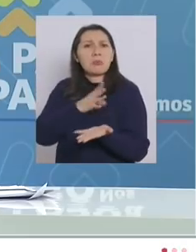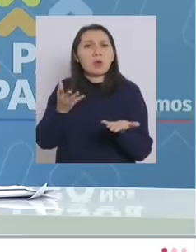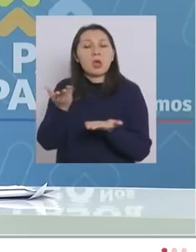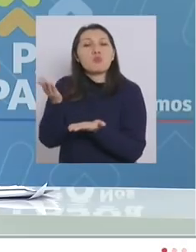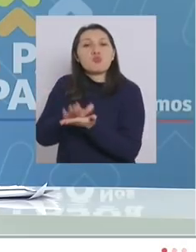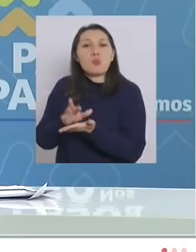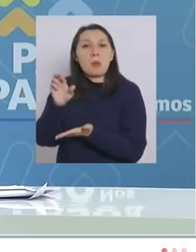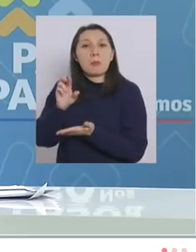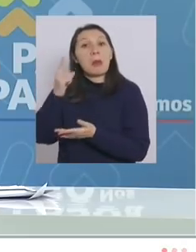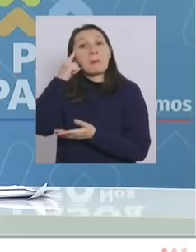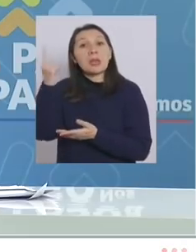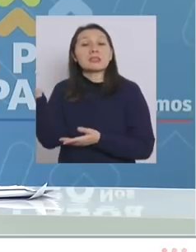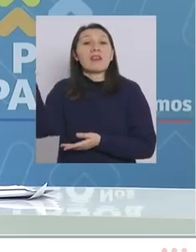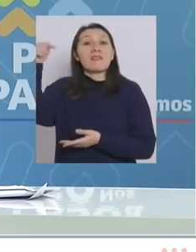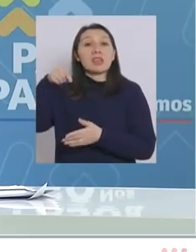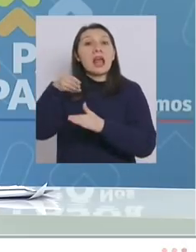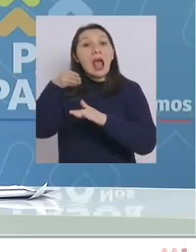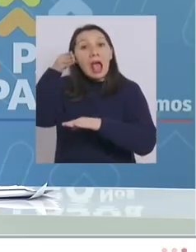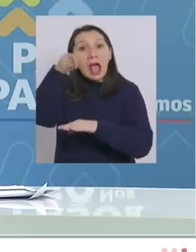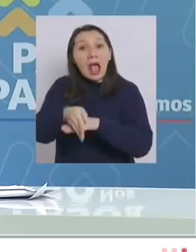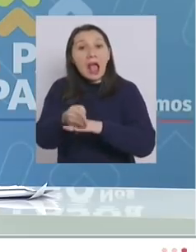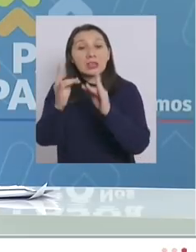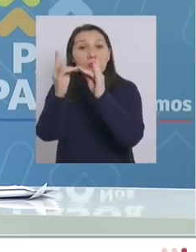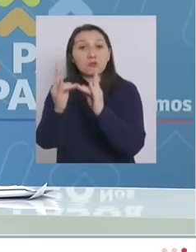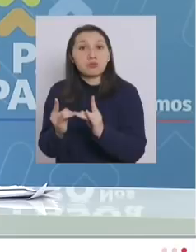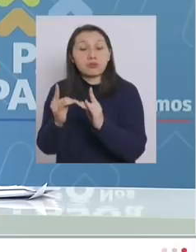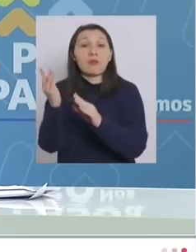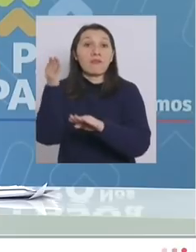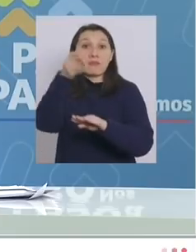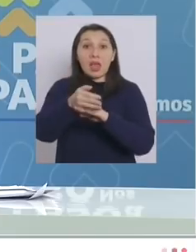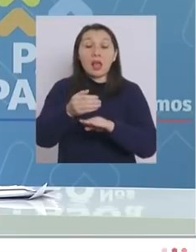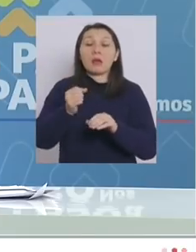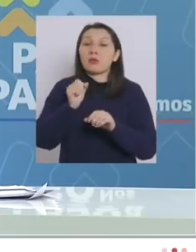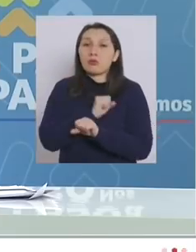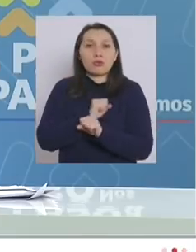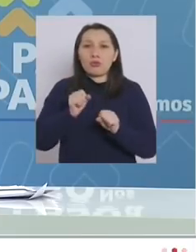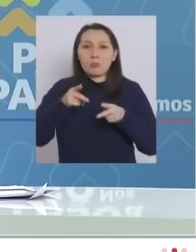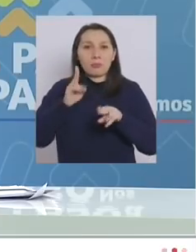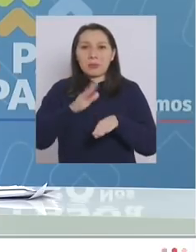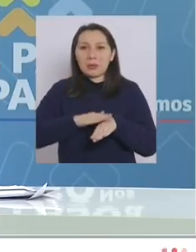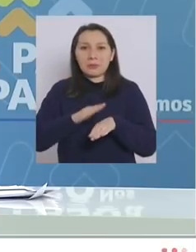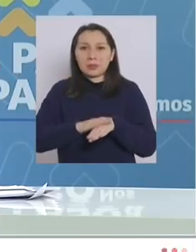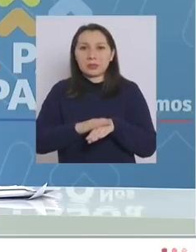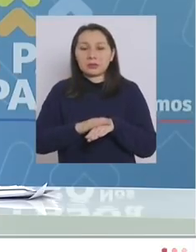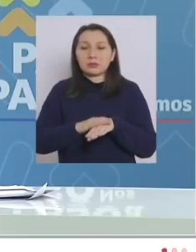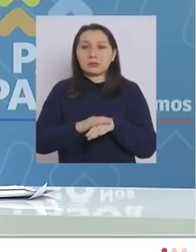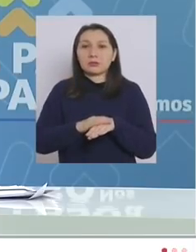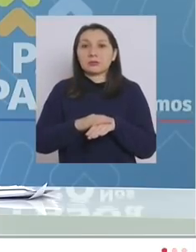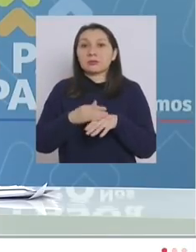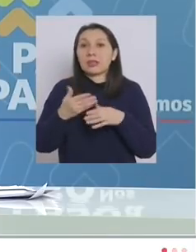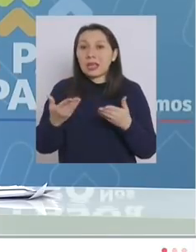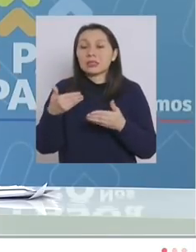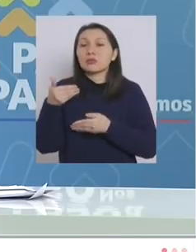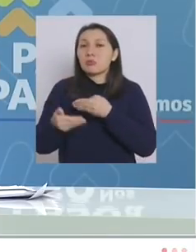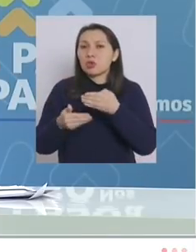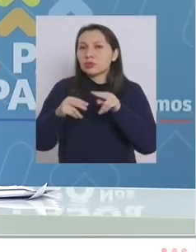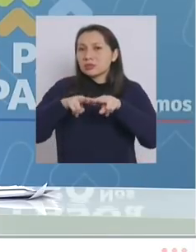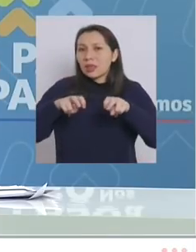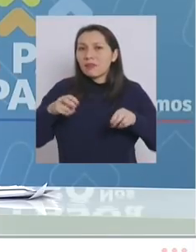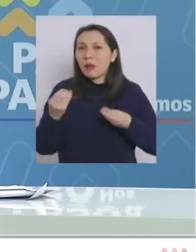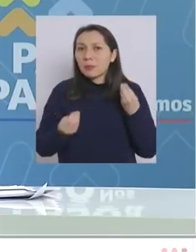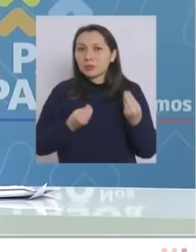no para asistir al funeral. No estaba autorizada para asistir al funeral. Y eso es lo que está en proceso de